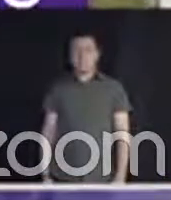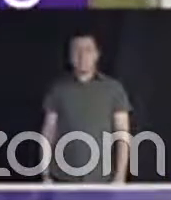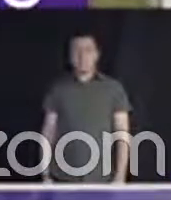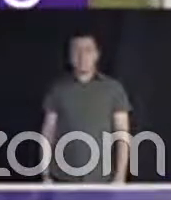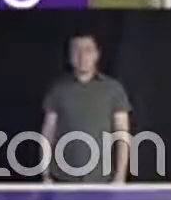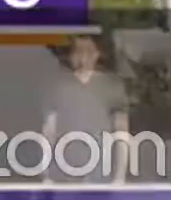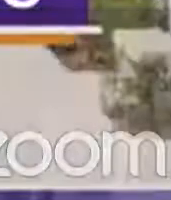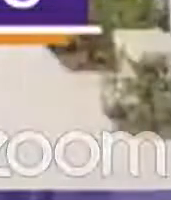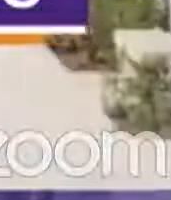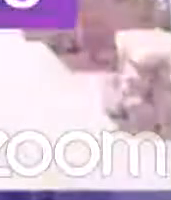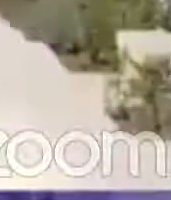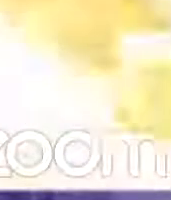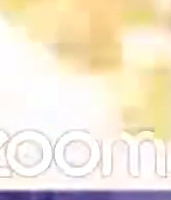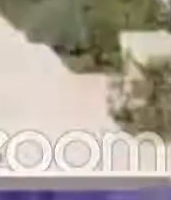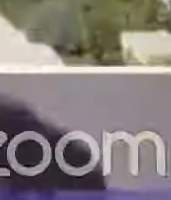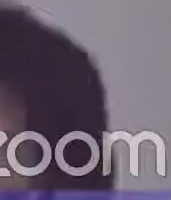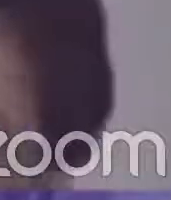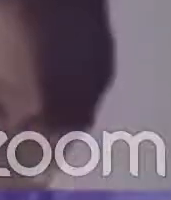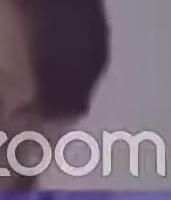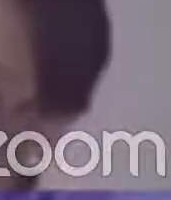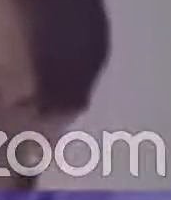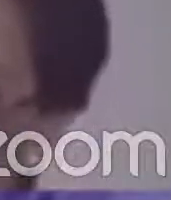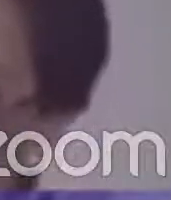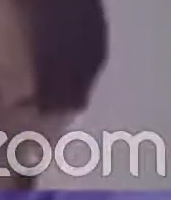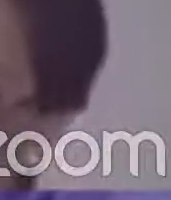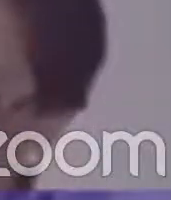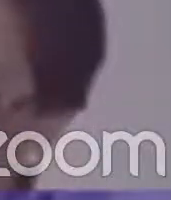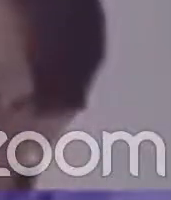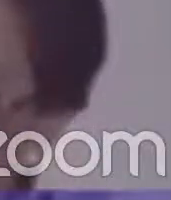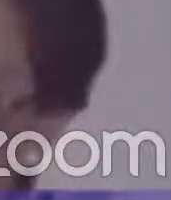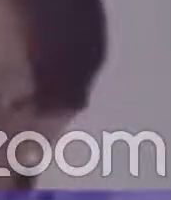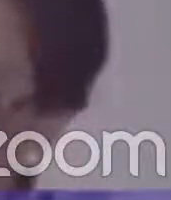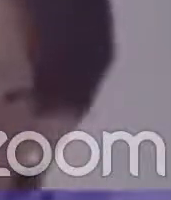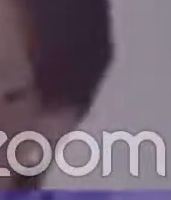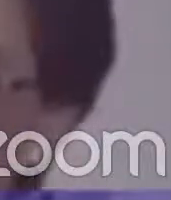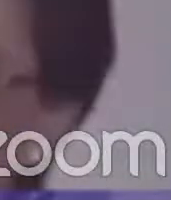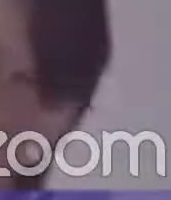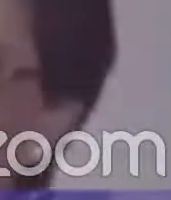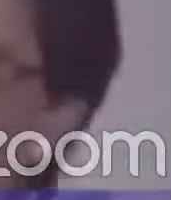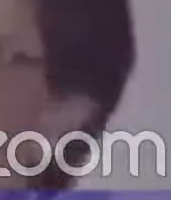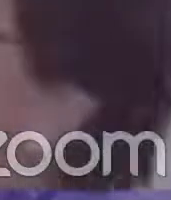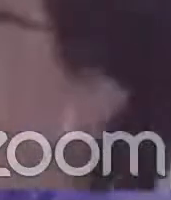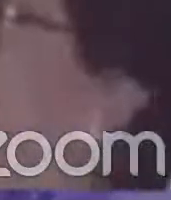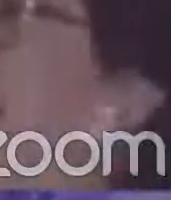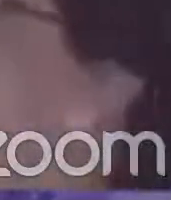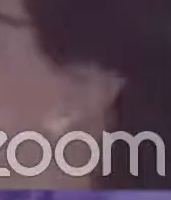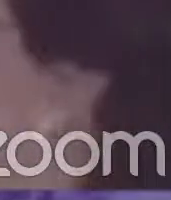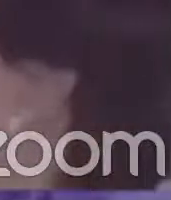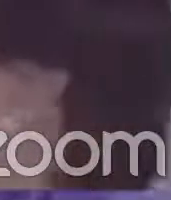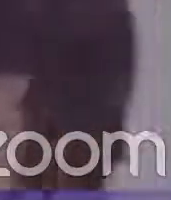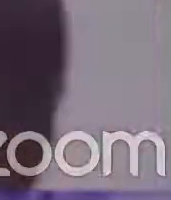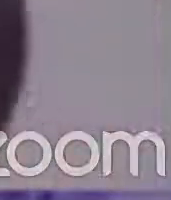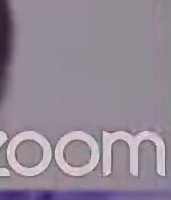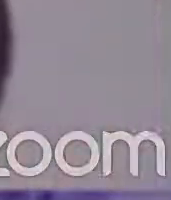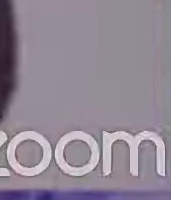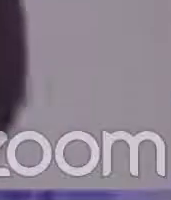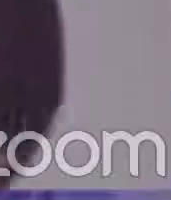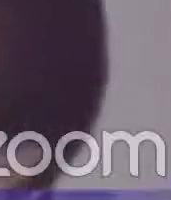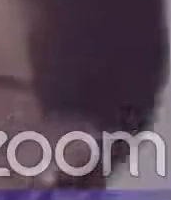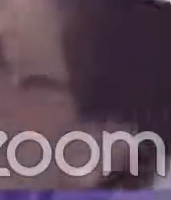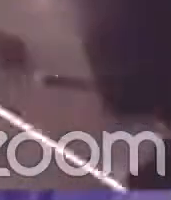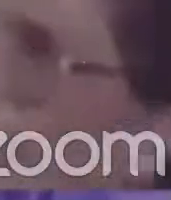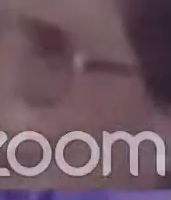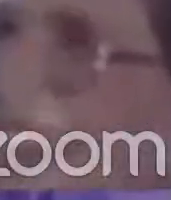este sueño, vio en ustedes la determinación y el carácter para ser pilares esenciales de este gran proyecto